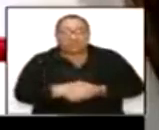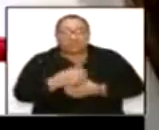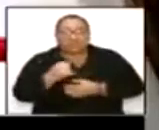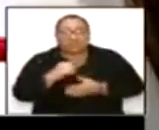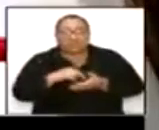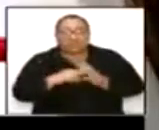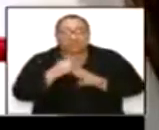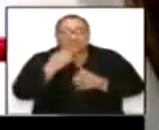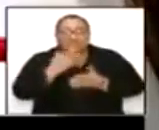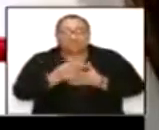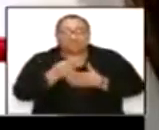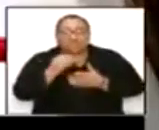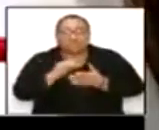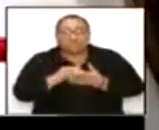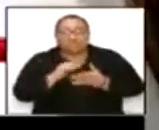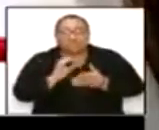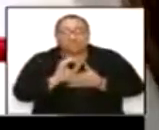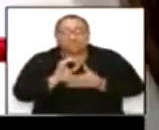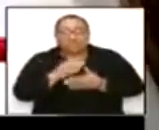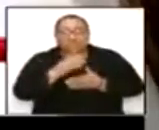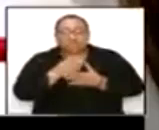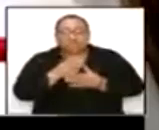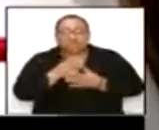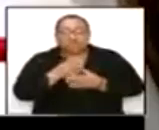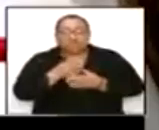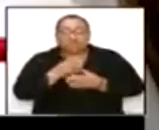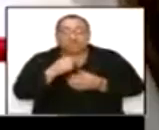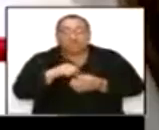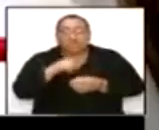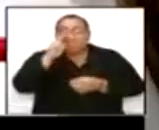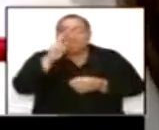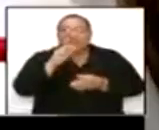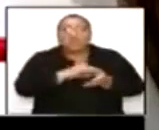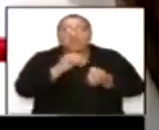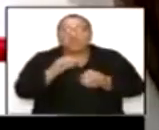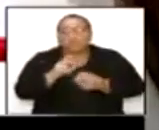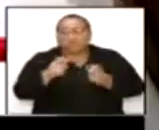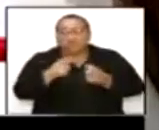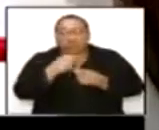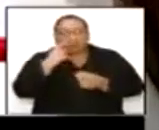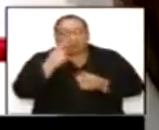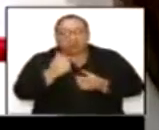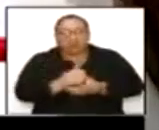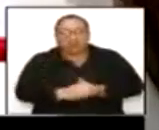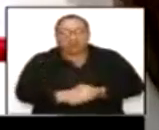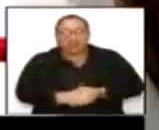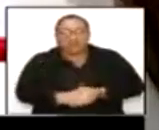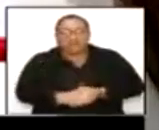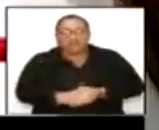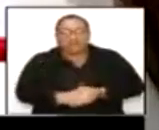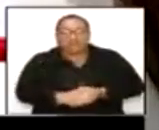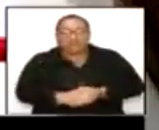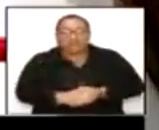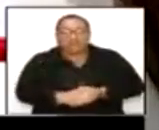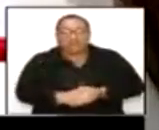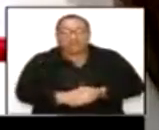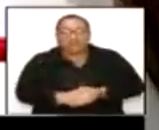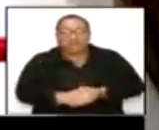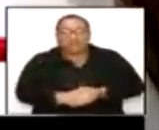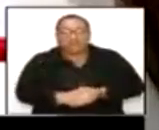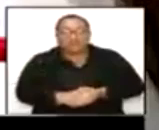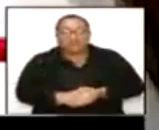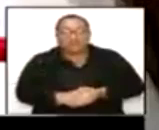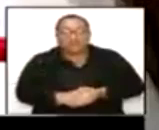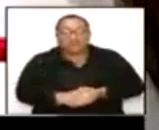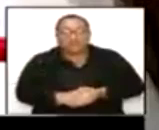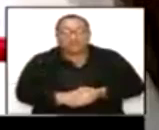dinero que dan a Plan Parenthood, cuyas sucursales hay acá en el país, presidente, y las conocemos muy bien, que reciben dinero de ONGs del extranjero para